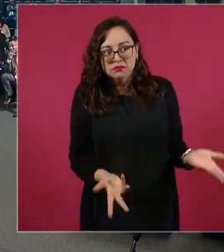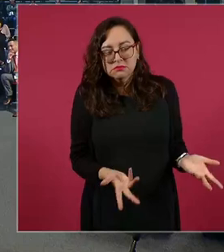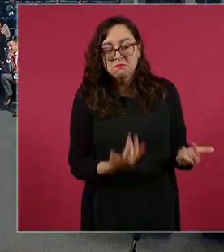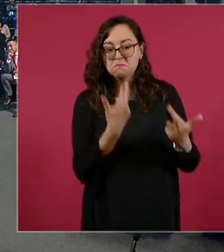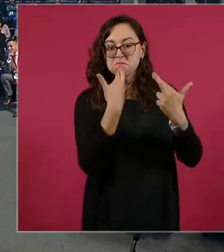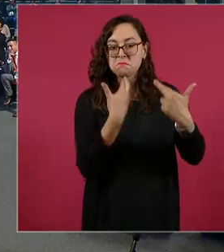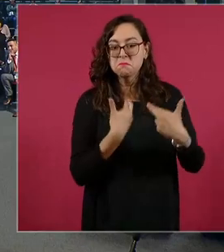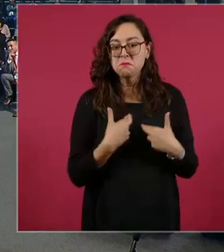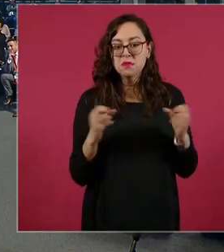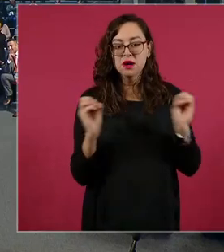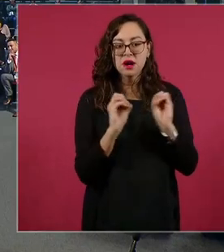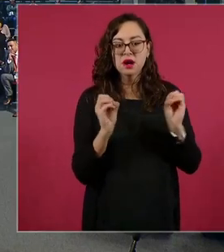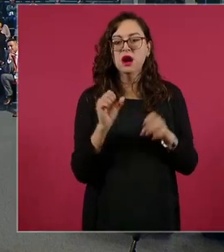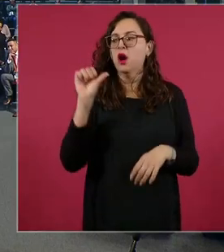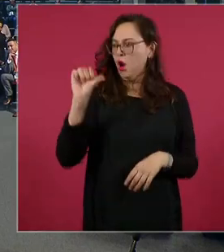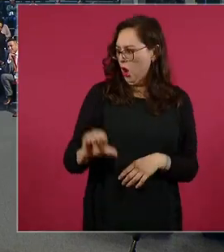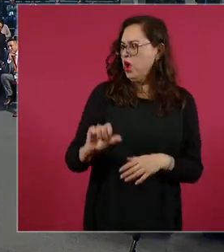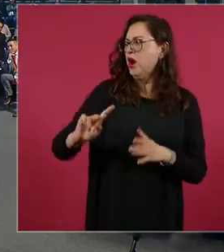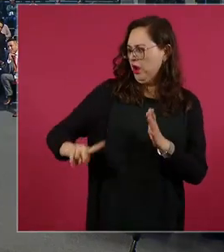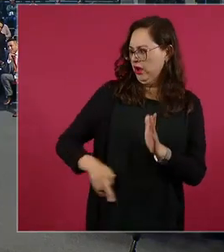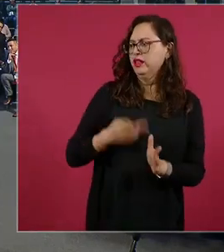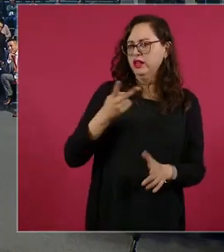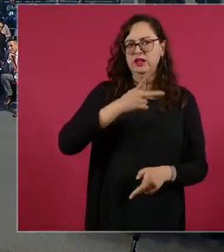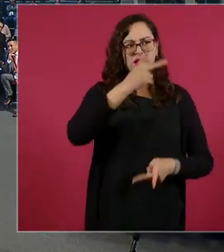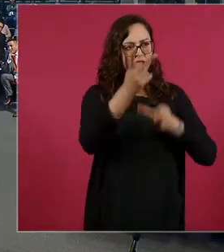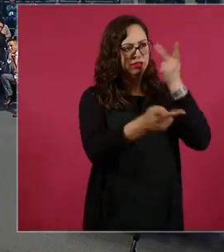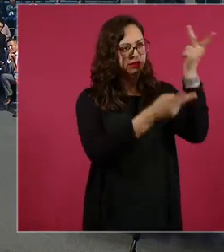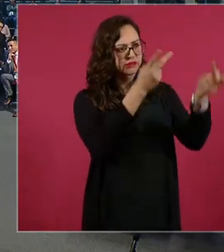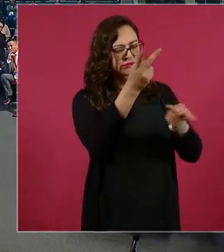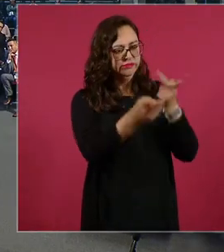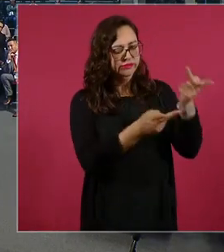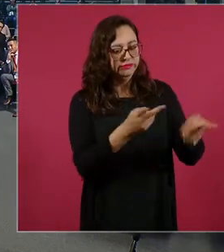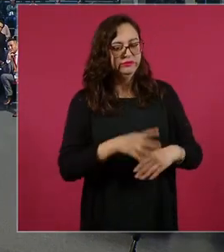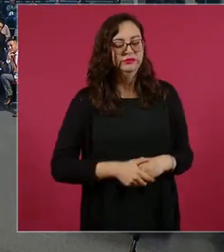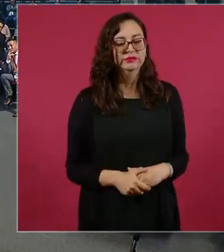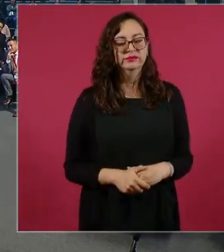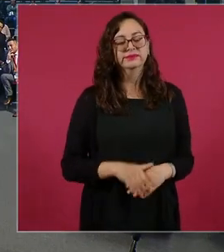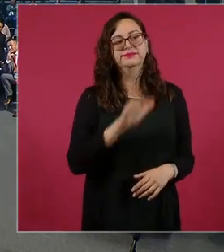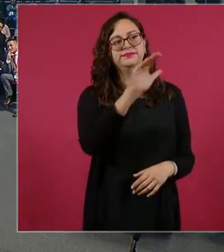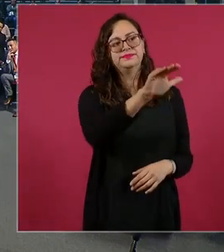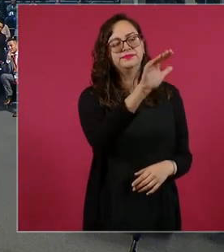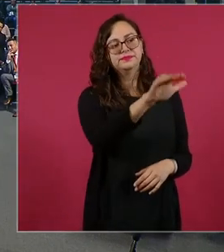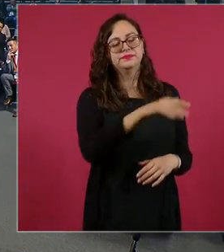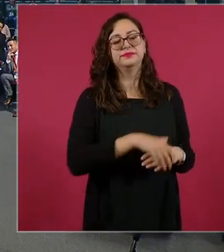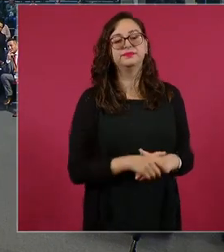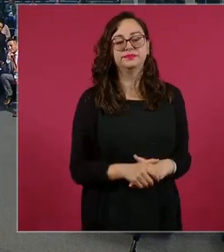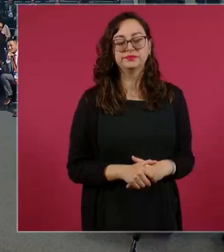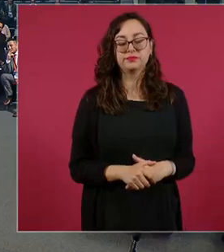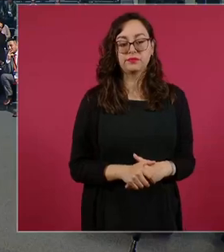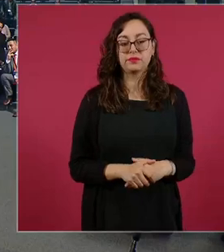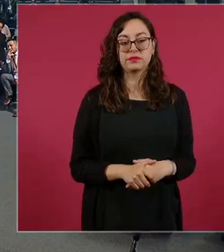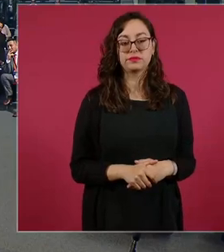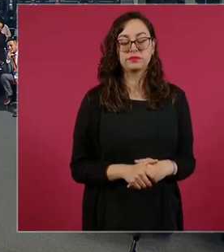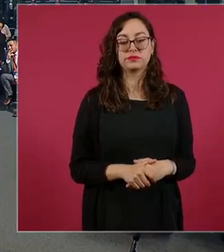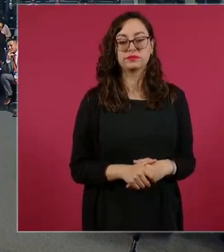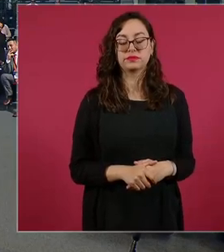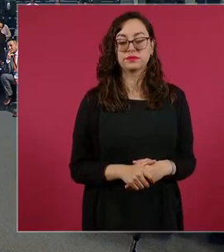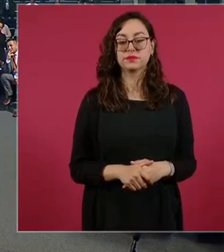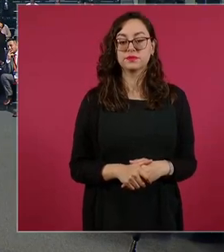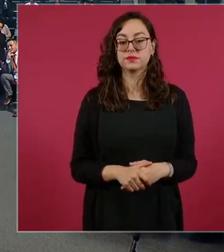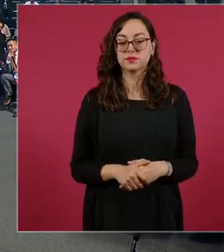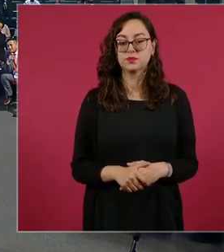y contesta. ¿Dónde estabas? Las preguntas a Tim Golden